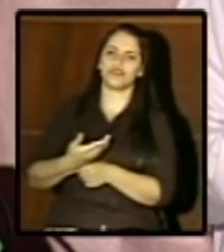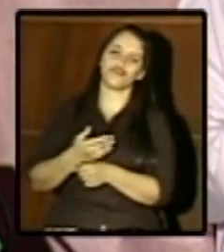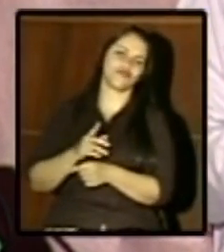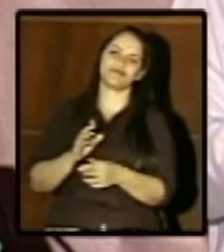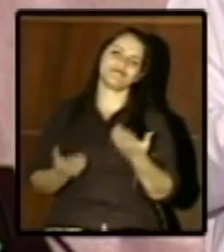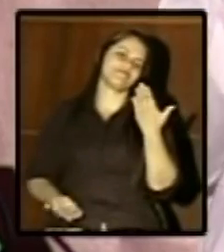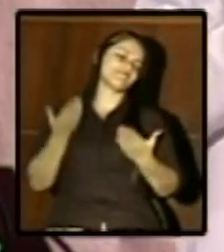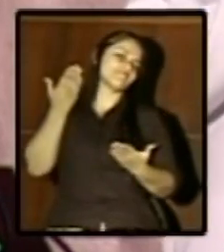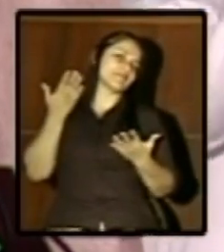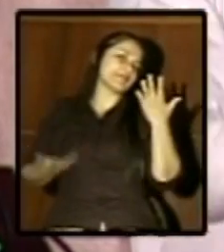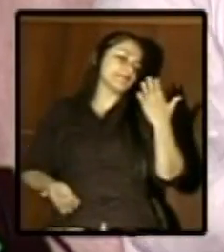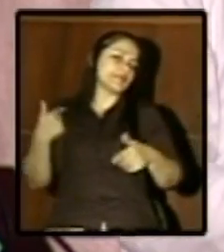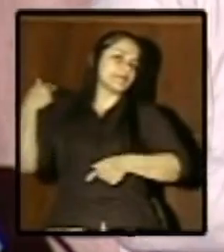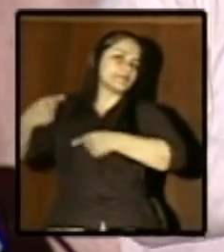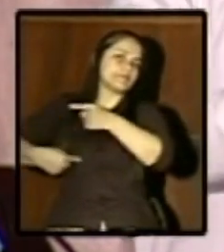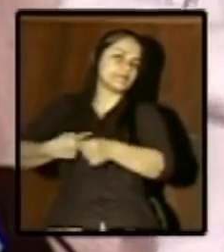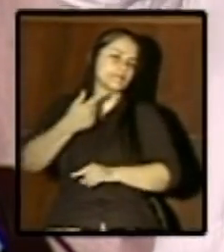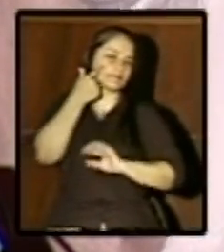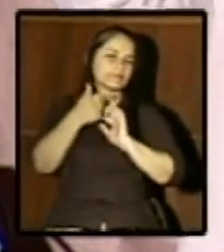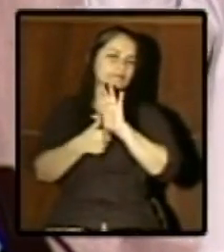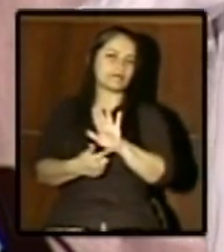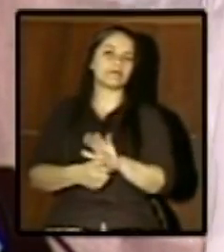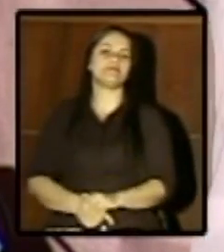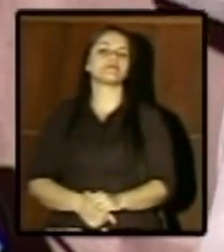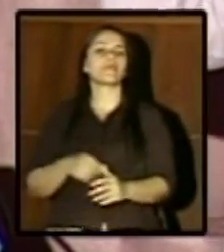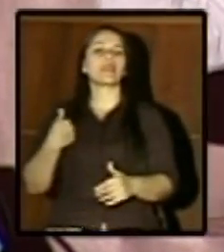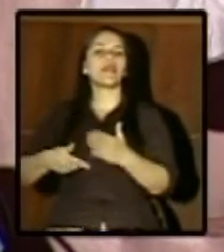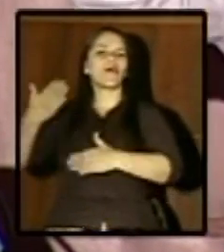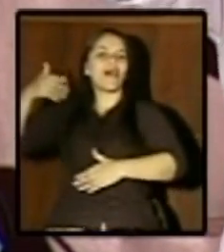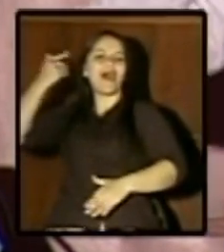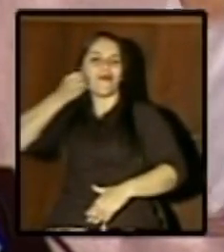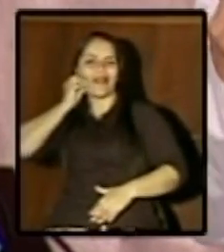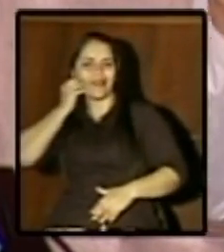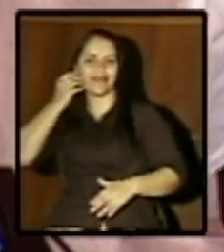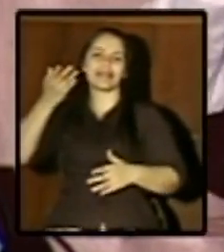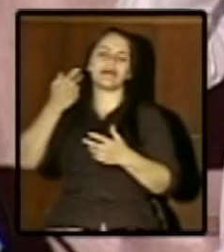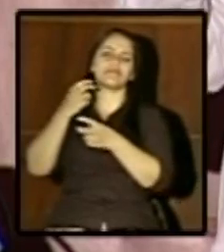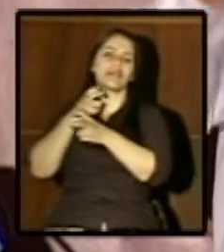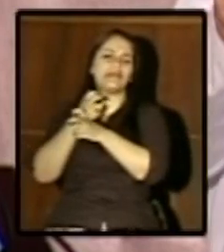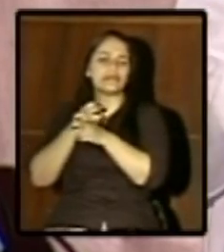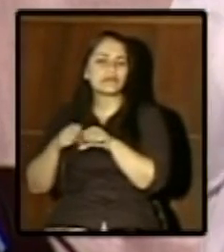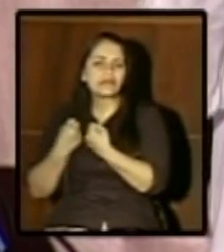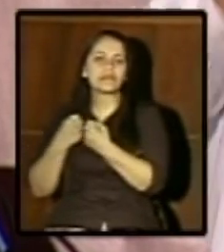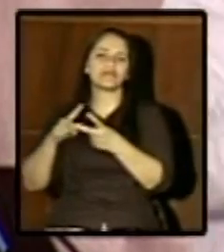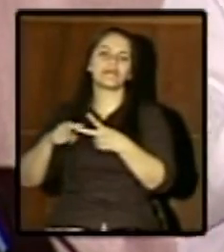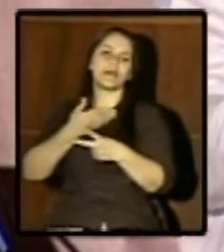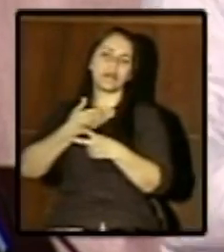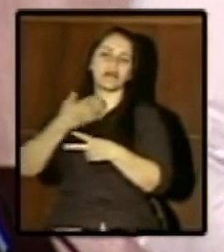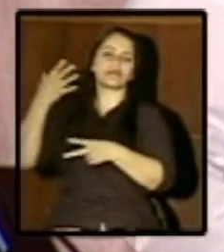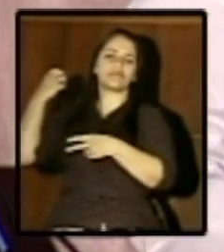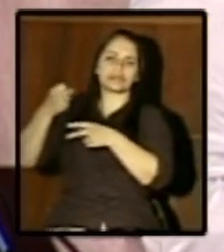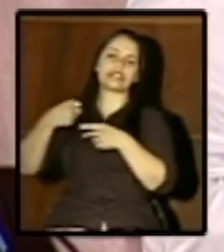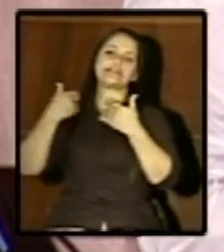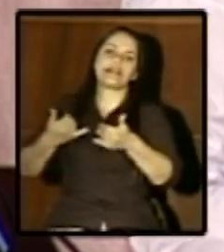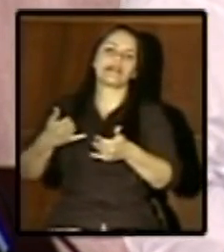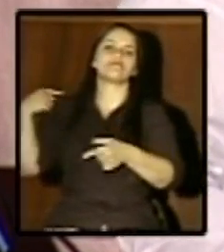hijo o así, no, pero sí hay una predisposición. Lo que yo les mencionaba de que la mamá y la abuelita tenían las articulaciones